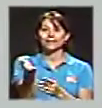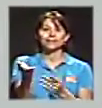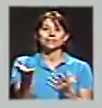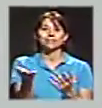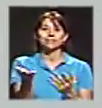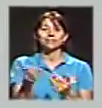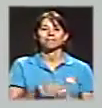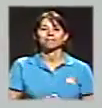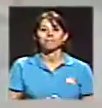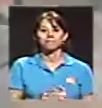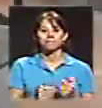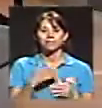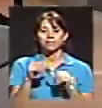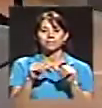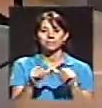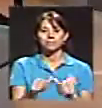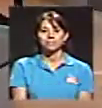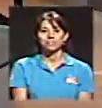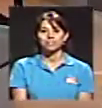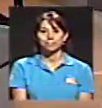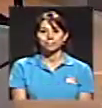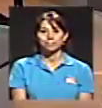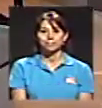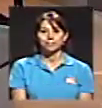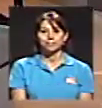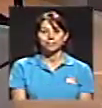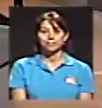mensajes a ustedes.